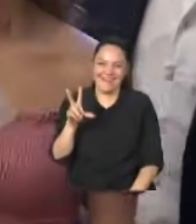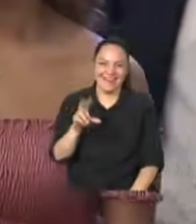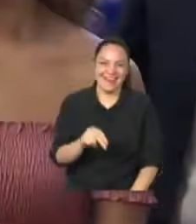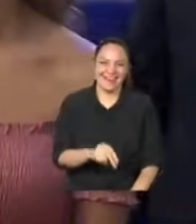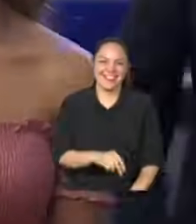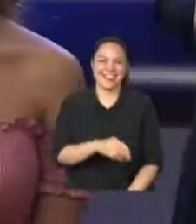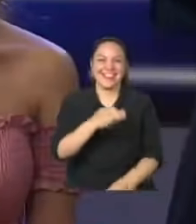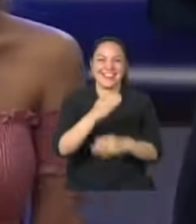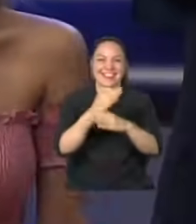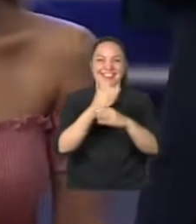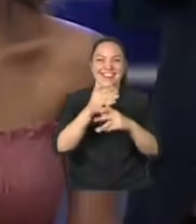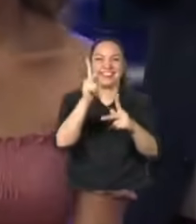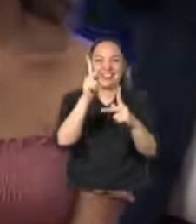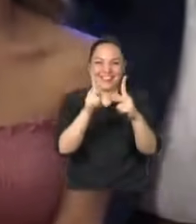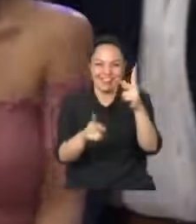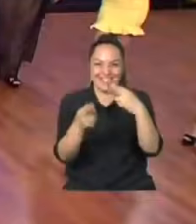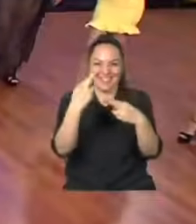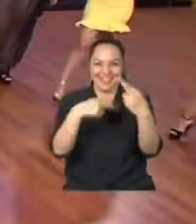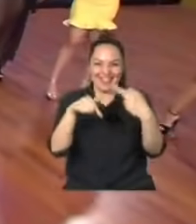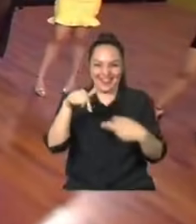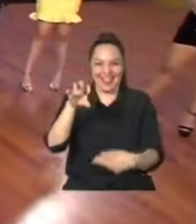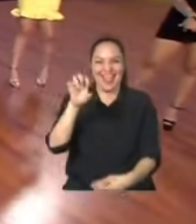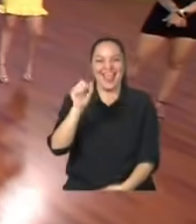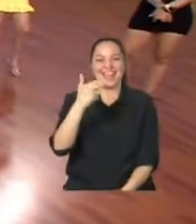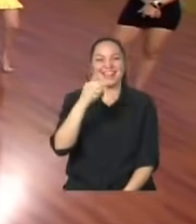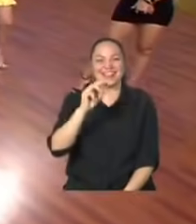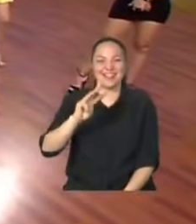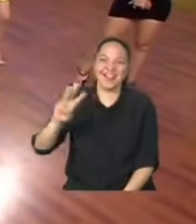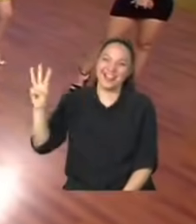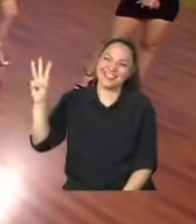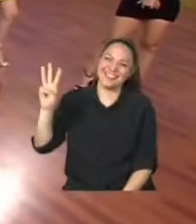Una pausa y volvemos a...